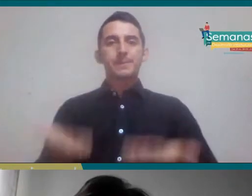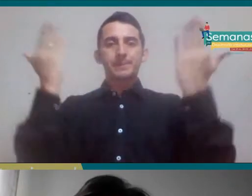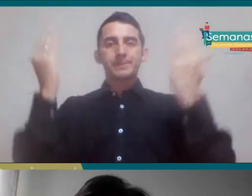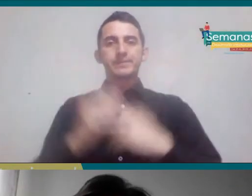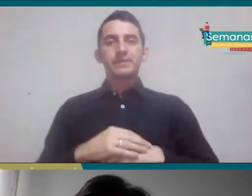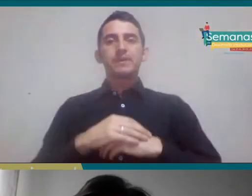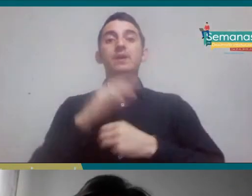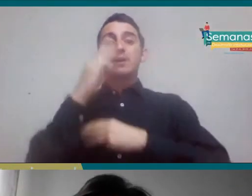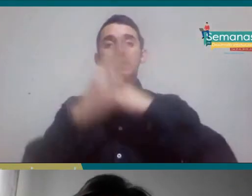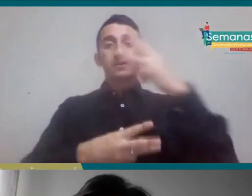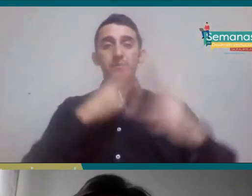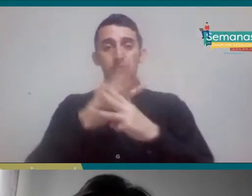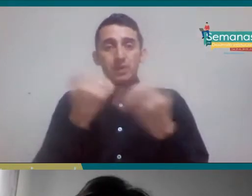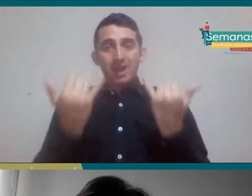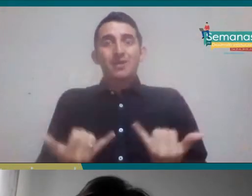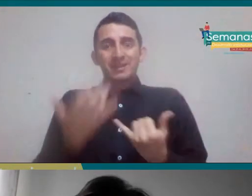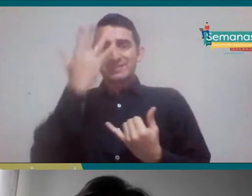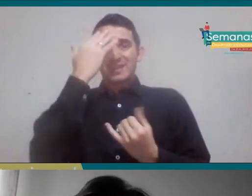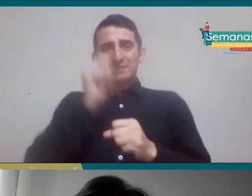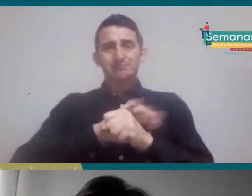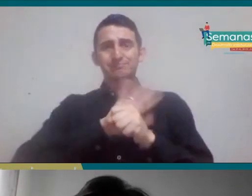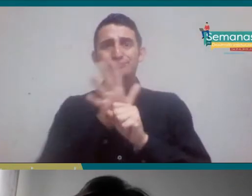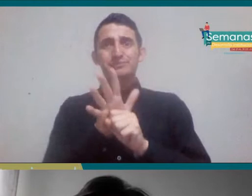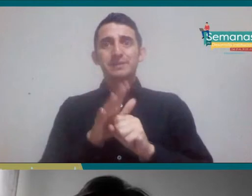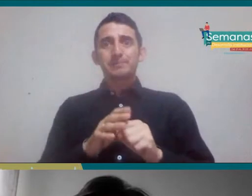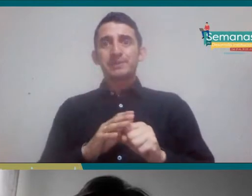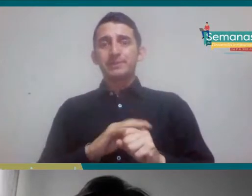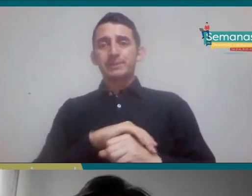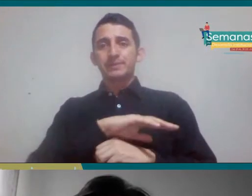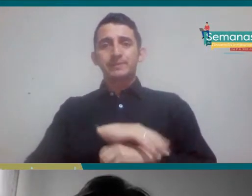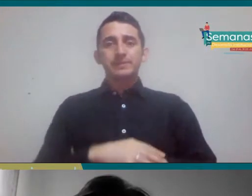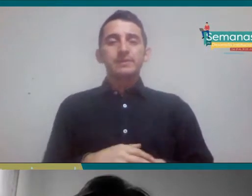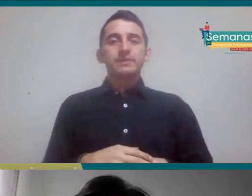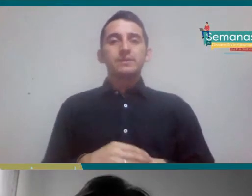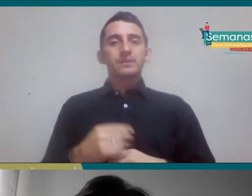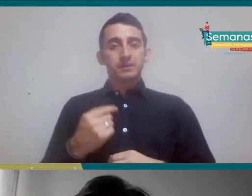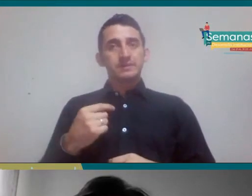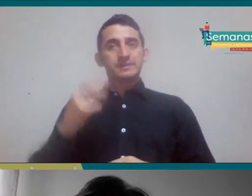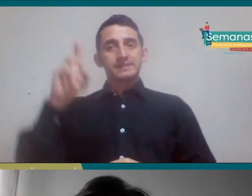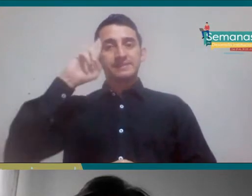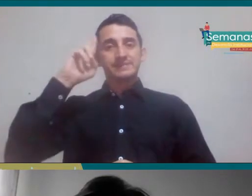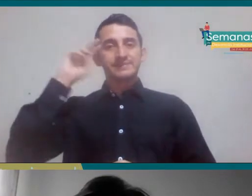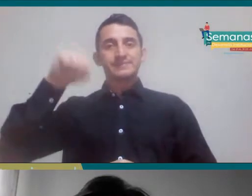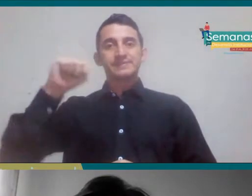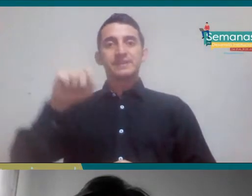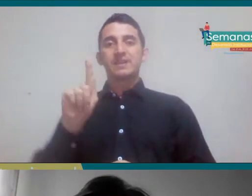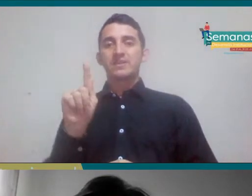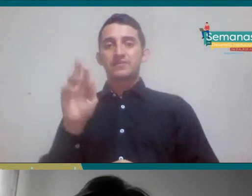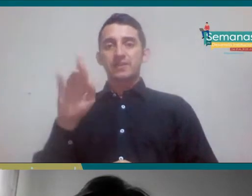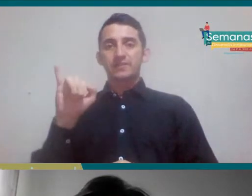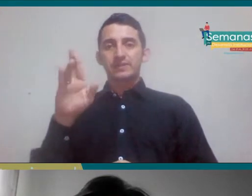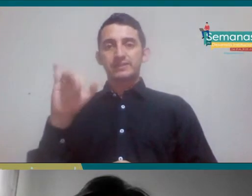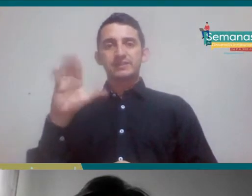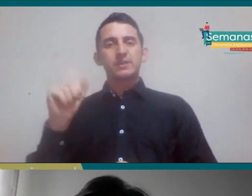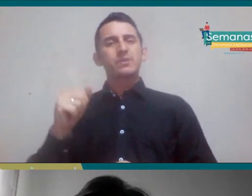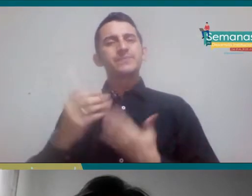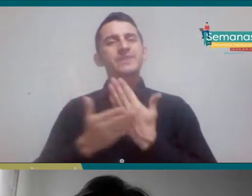este momento de pandemia. Total, total. Bueno, Fabricio, el mensaje de ustedes, por